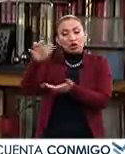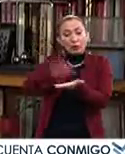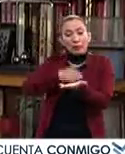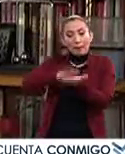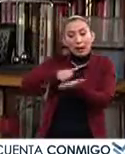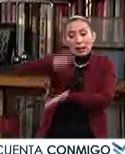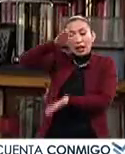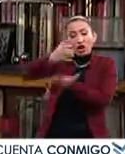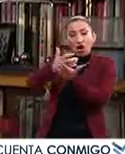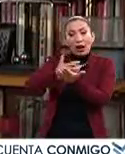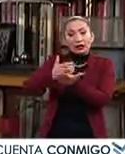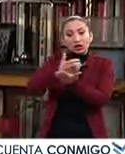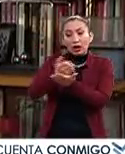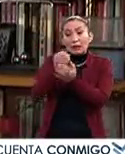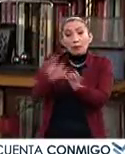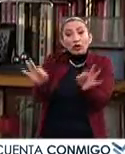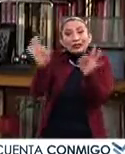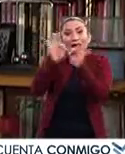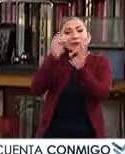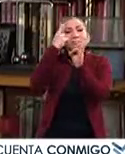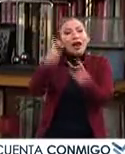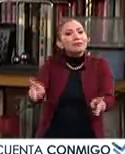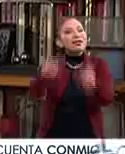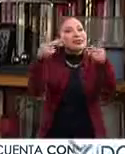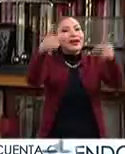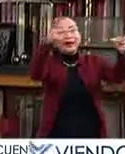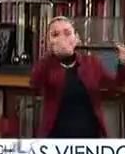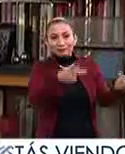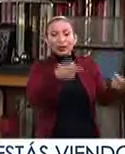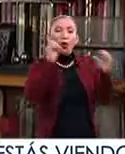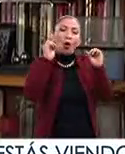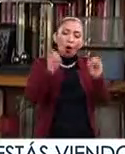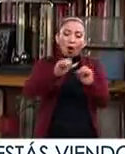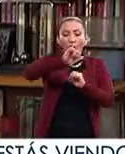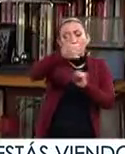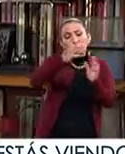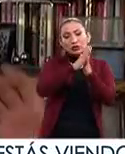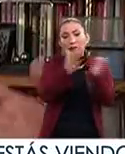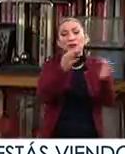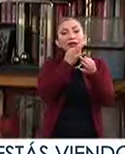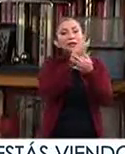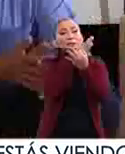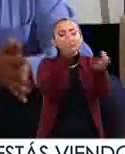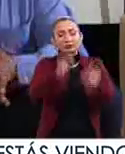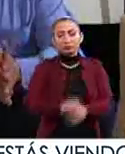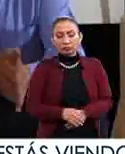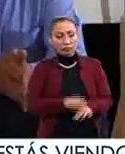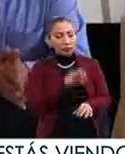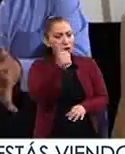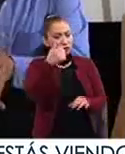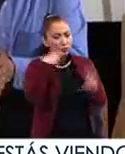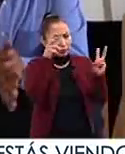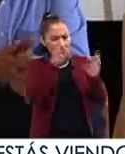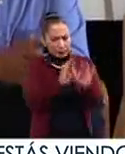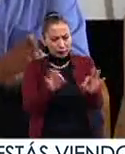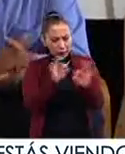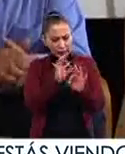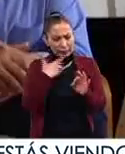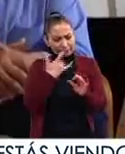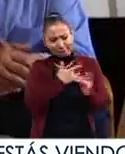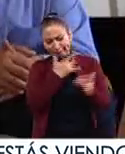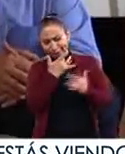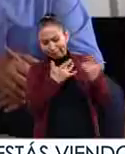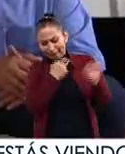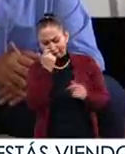papel las colecciones más populares o los trabajos, los libros de divulgación. Oye, Paco, hay un tema interesante que a uno les